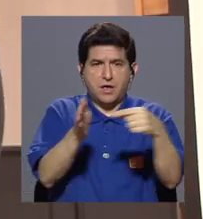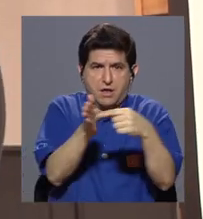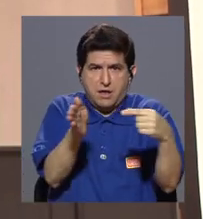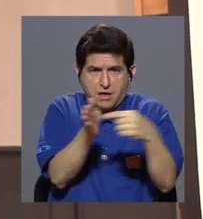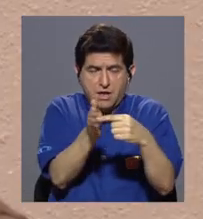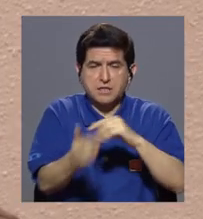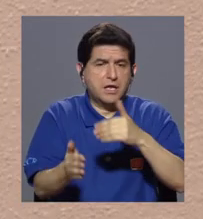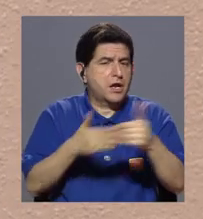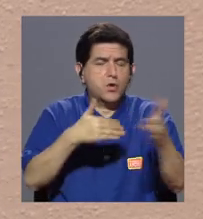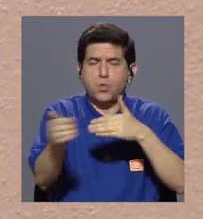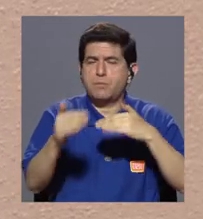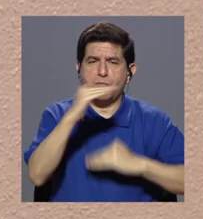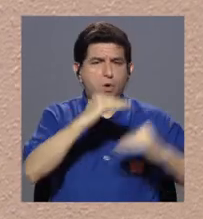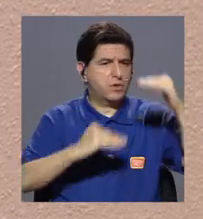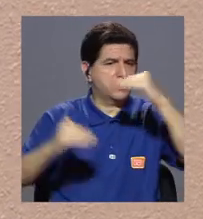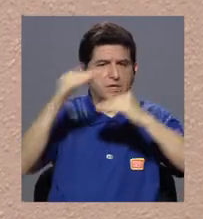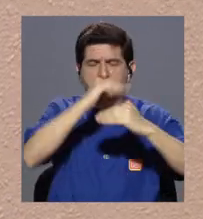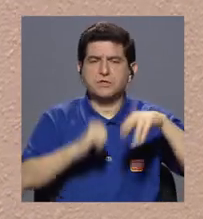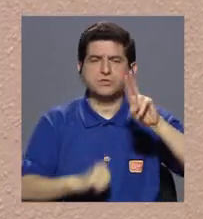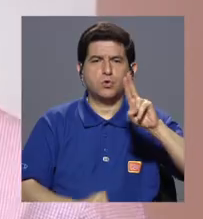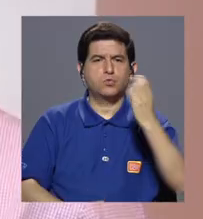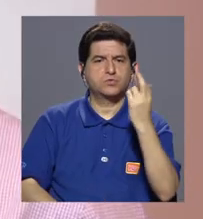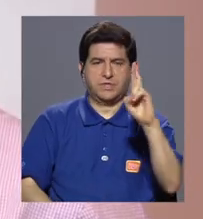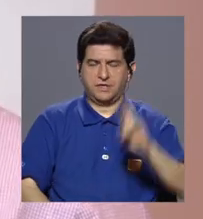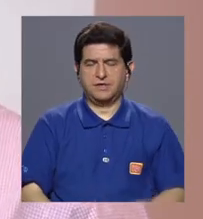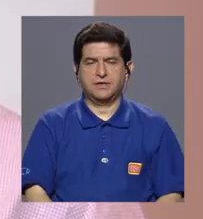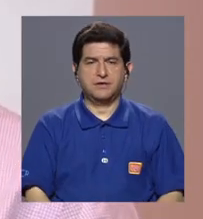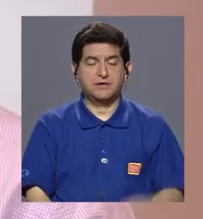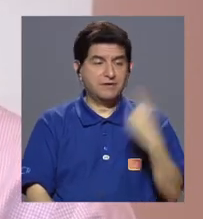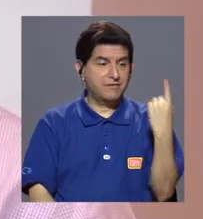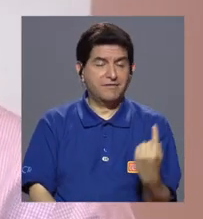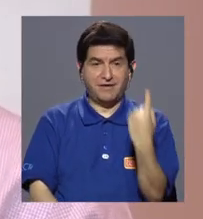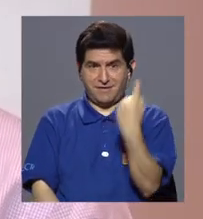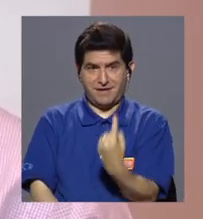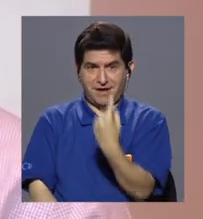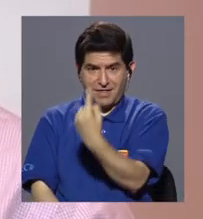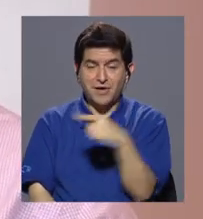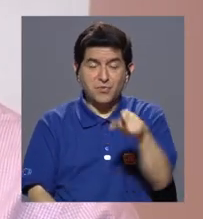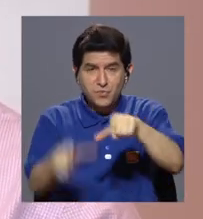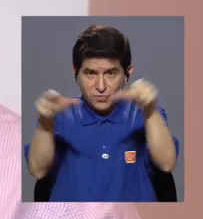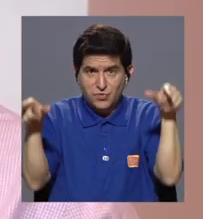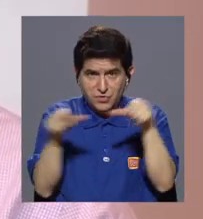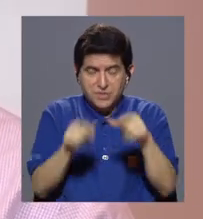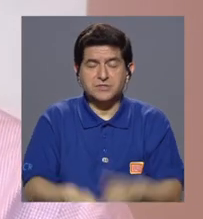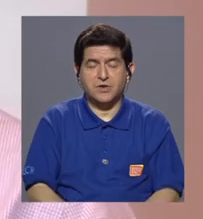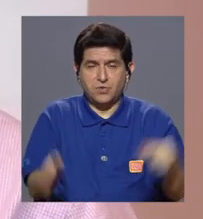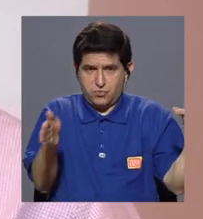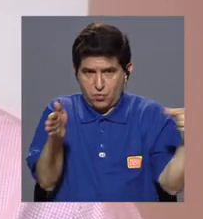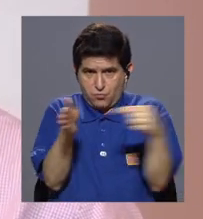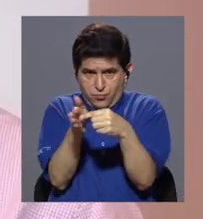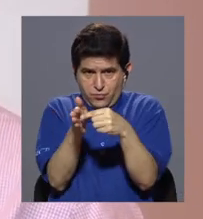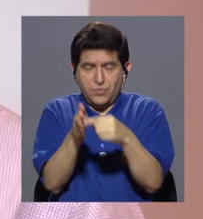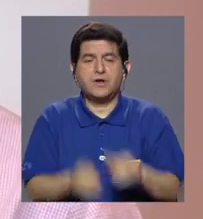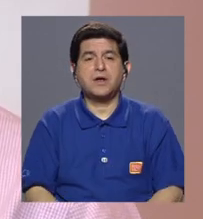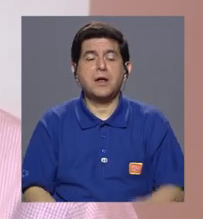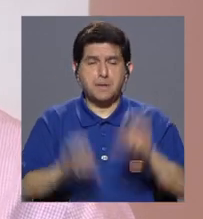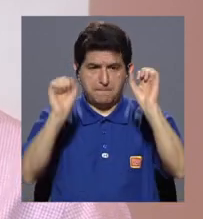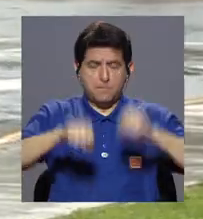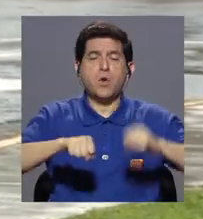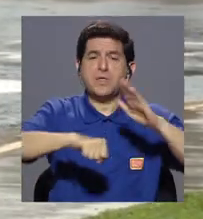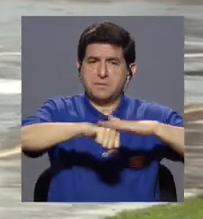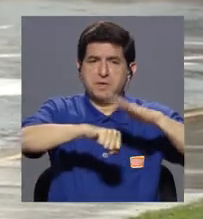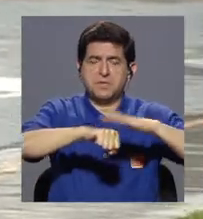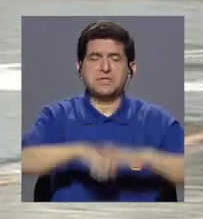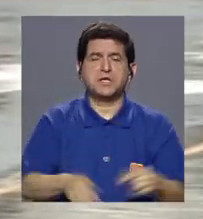sockets que tenemos en cualquier edificio de la Universidad de Costa Rica, porque cada uno de esos puntos de alimentación es un